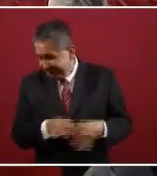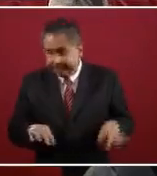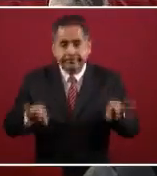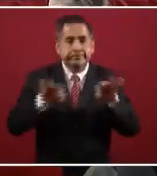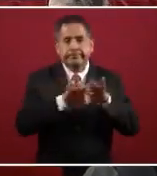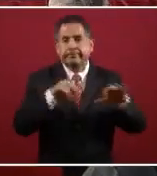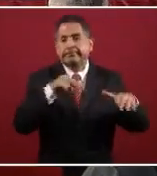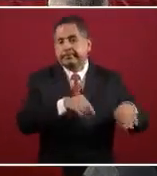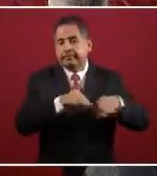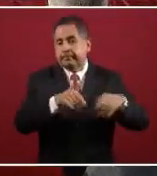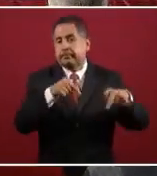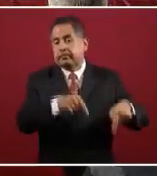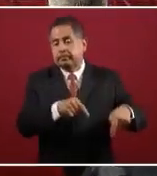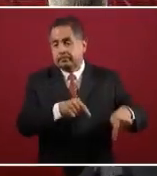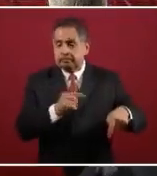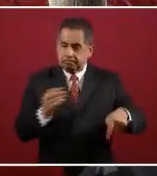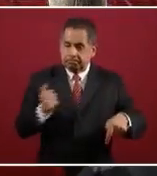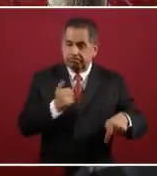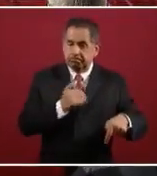importante